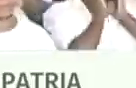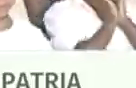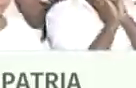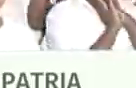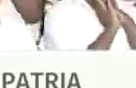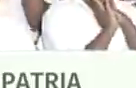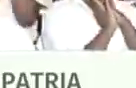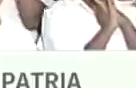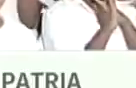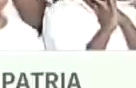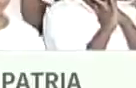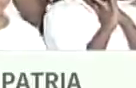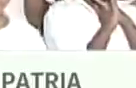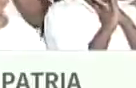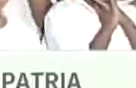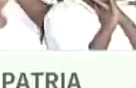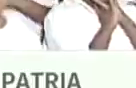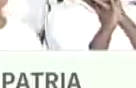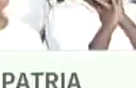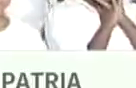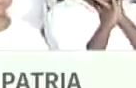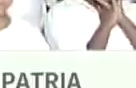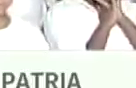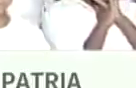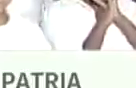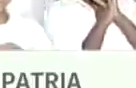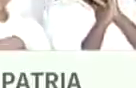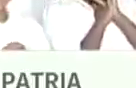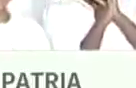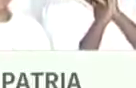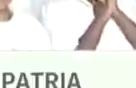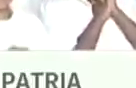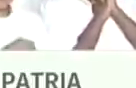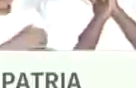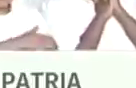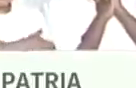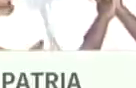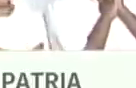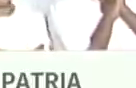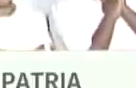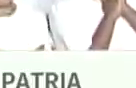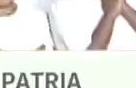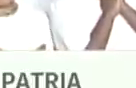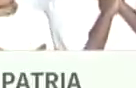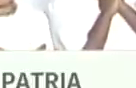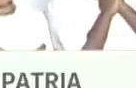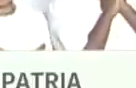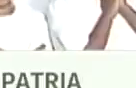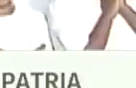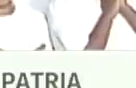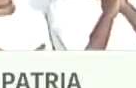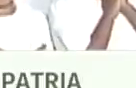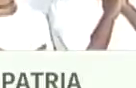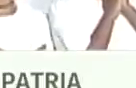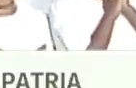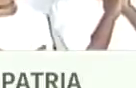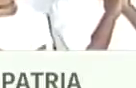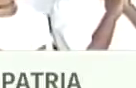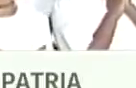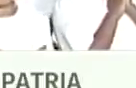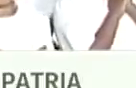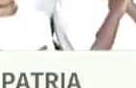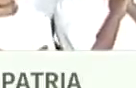porque aquí se está cumpliendo el funcionamiento de esta base de misión y el carnet de la patria.